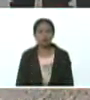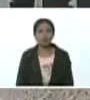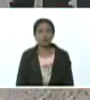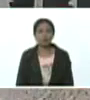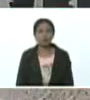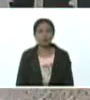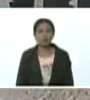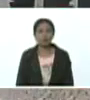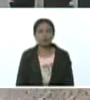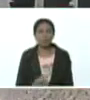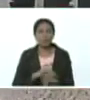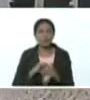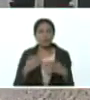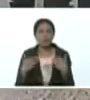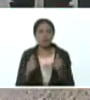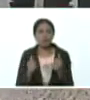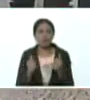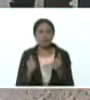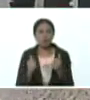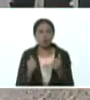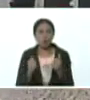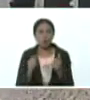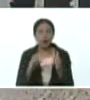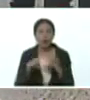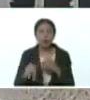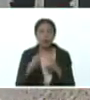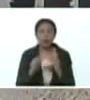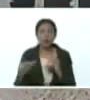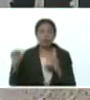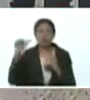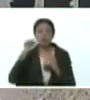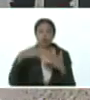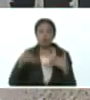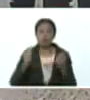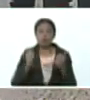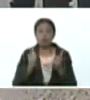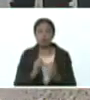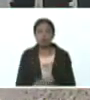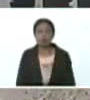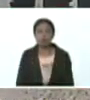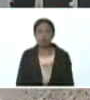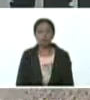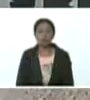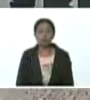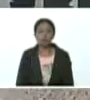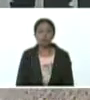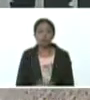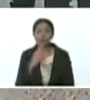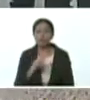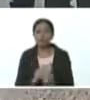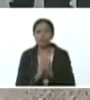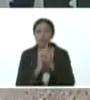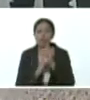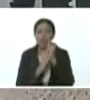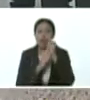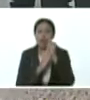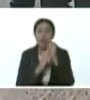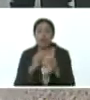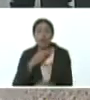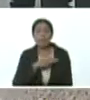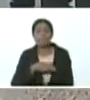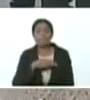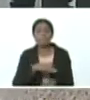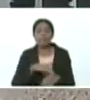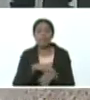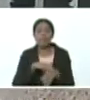al ministro de Salud, al Estado Mayor de Salud. Tenemos un Estado Mayor de Salud que lo dirige nuestro ministro, doctor Carlos